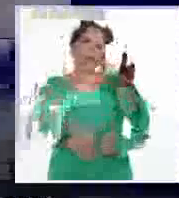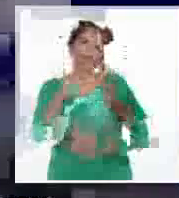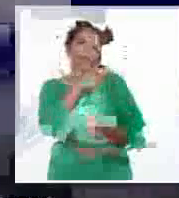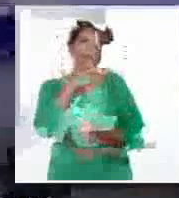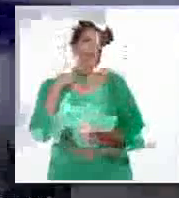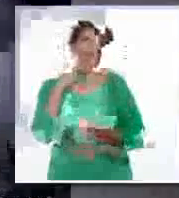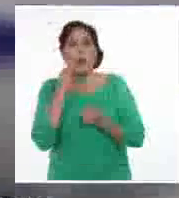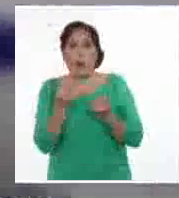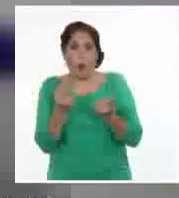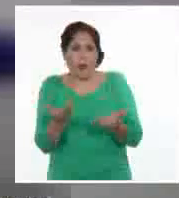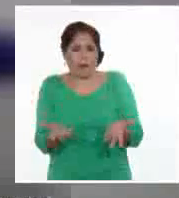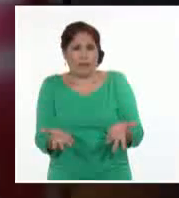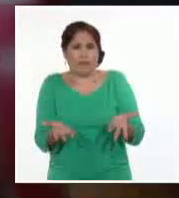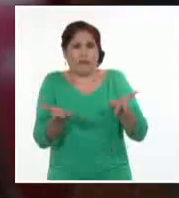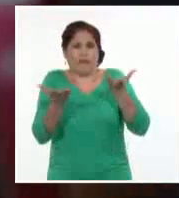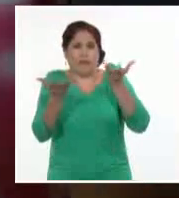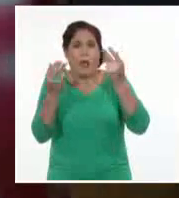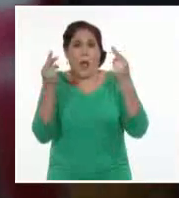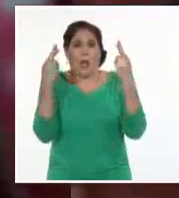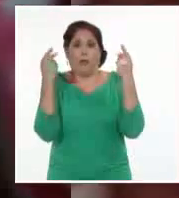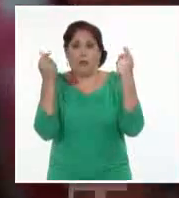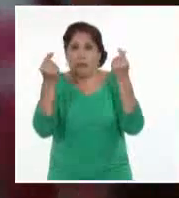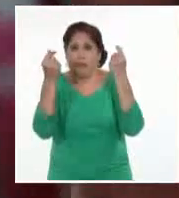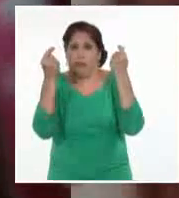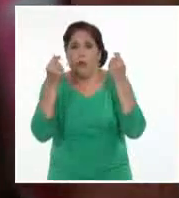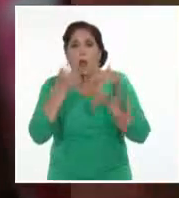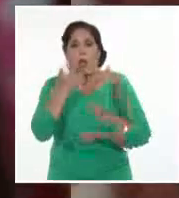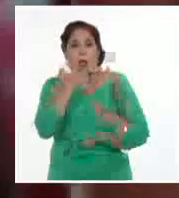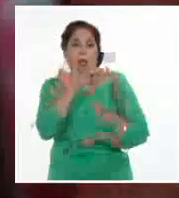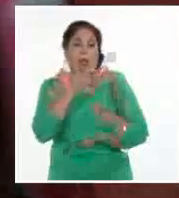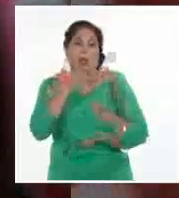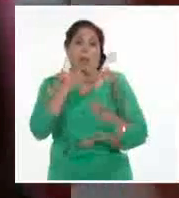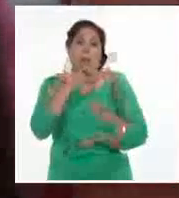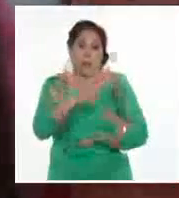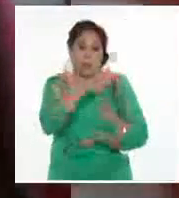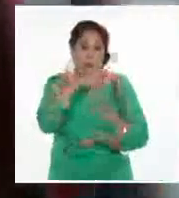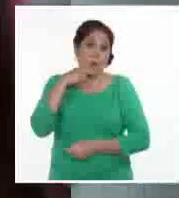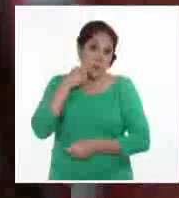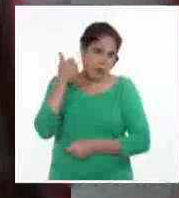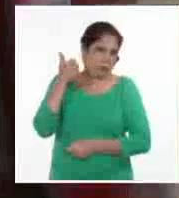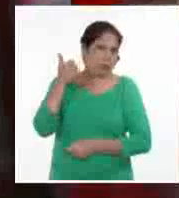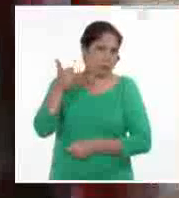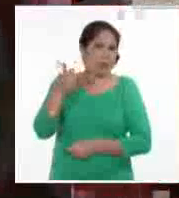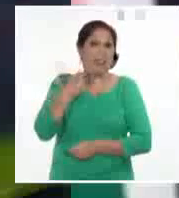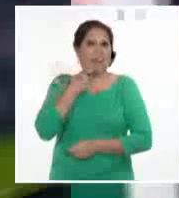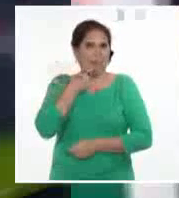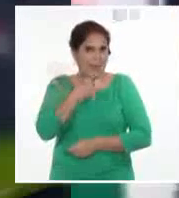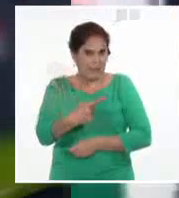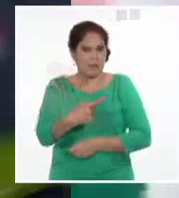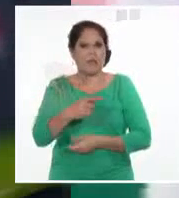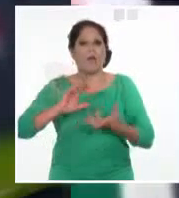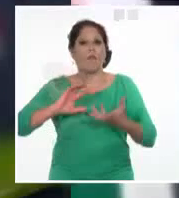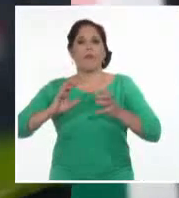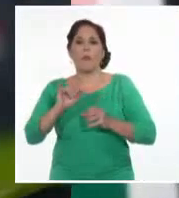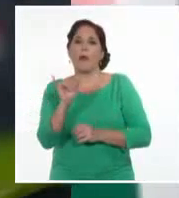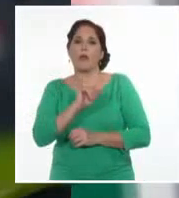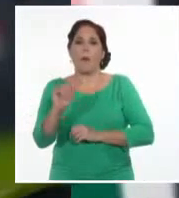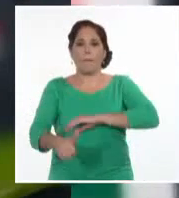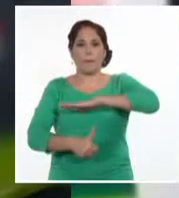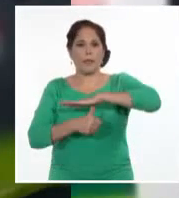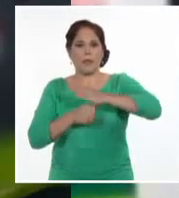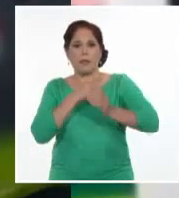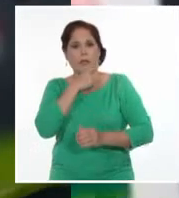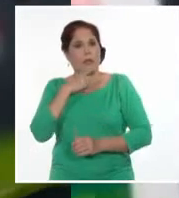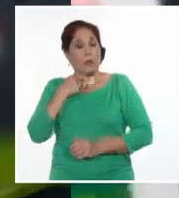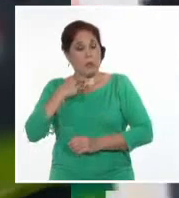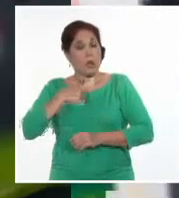más escépticos y experimentados analistas, señala este artículo. El informe elogia además la estrategia de Putin al señalar que la estabilidad